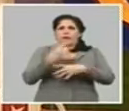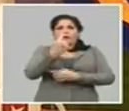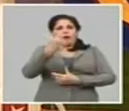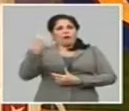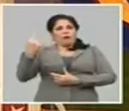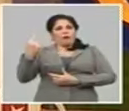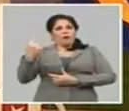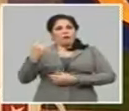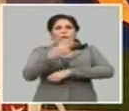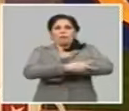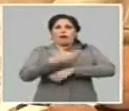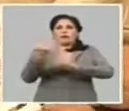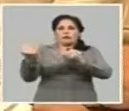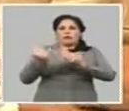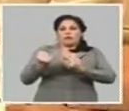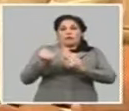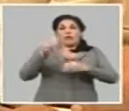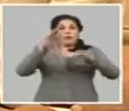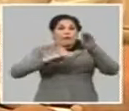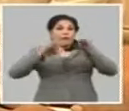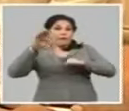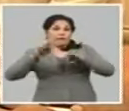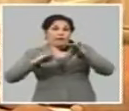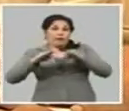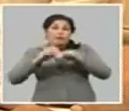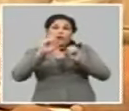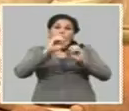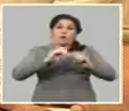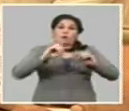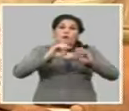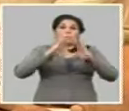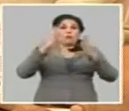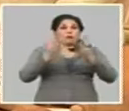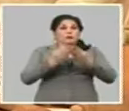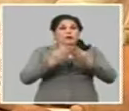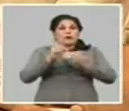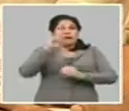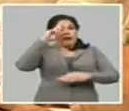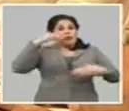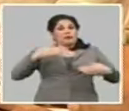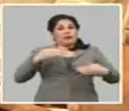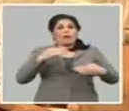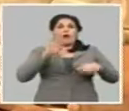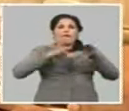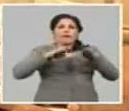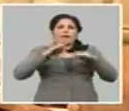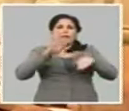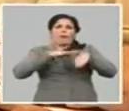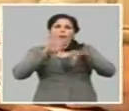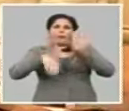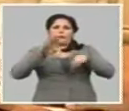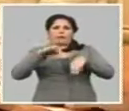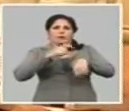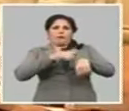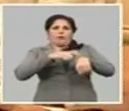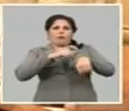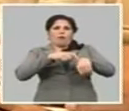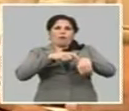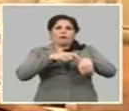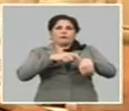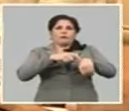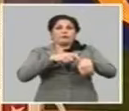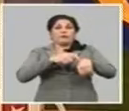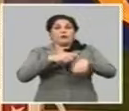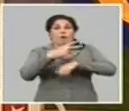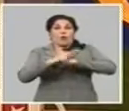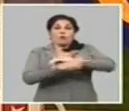de los países imaginarios la diferencia horaria la ms tengo un cierre único para poder equilibrar entre entre diferentes países los